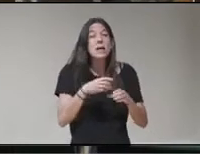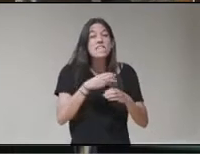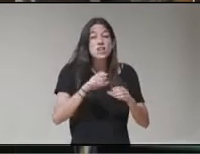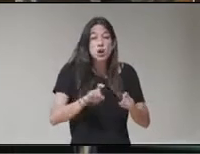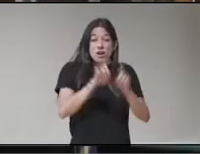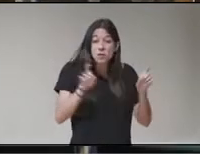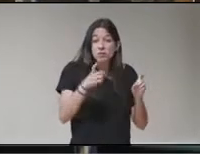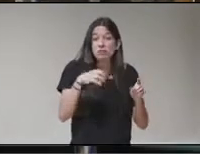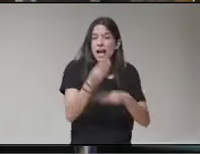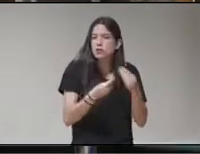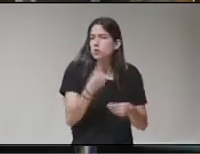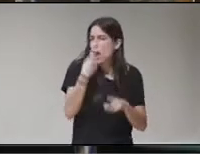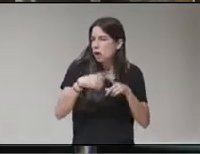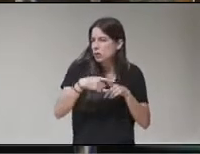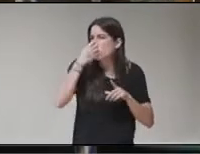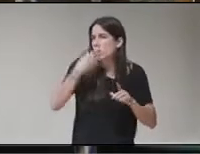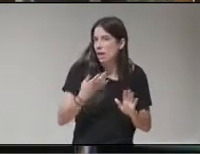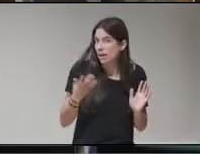hecho algo muy bien.